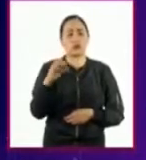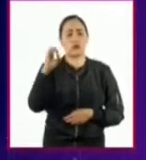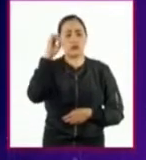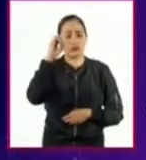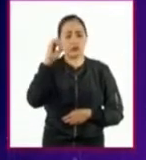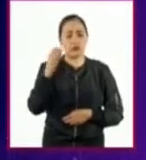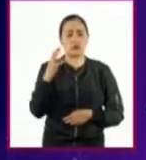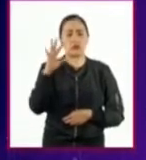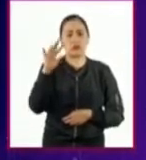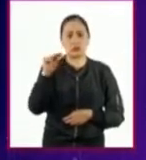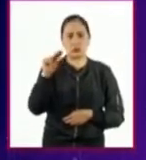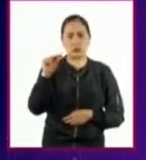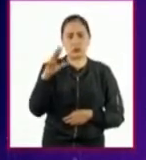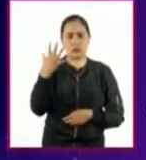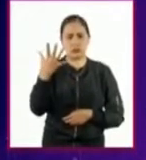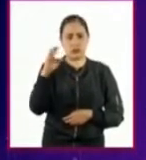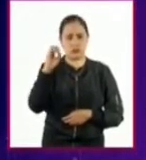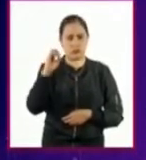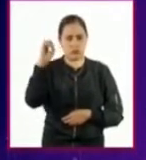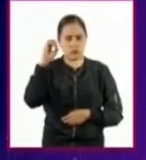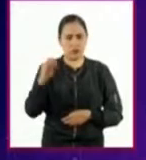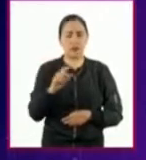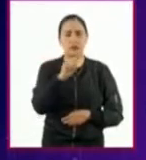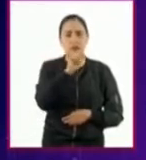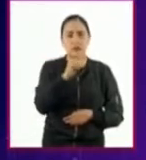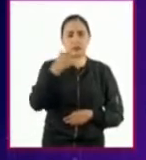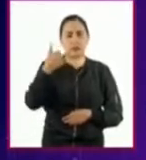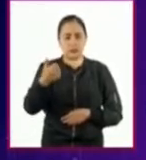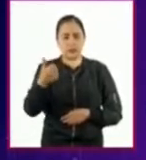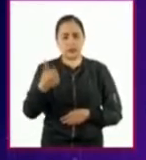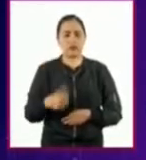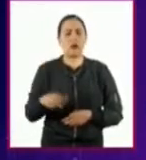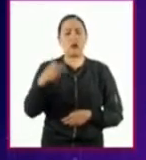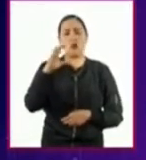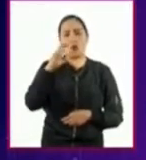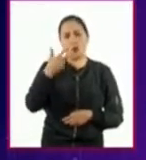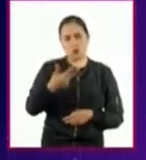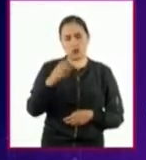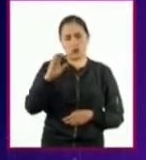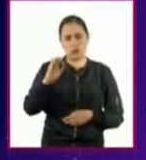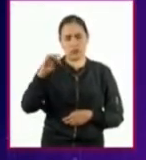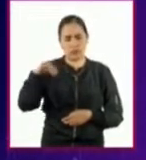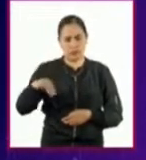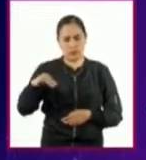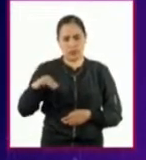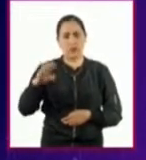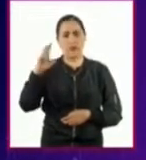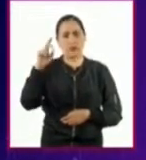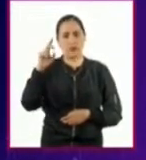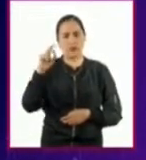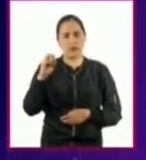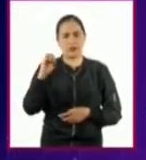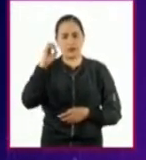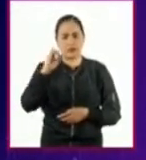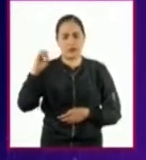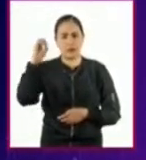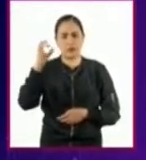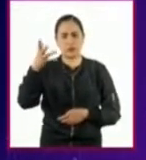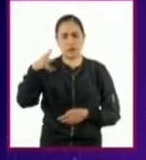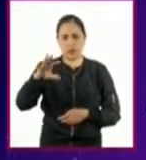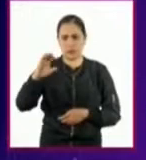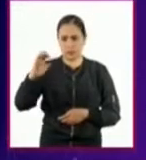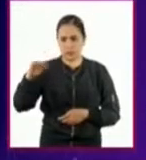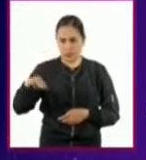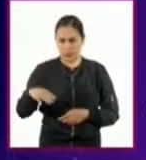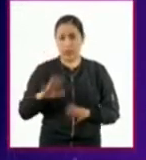grados. Triángulo 6, 8 centímetros, 30 grados, 10 centímetros. ¿Ya tienen